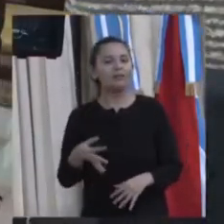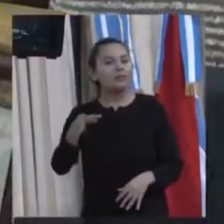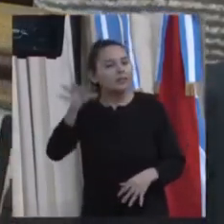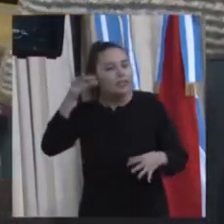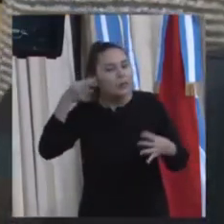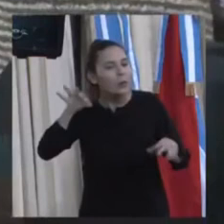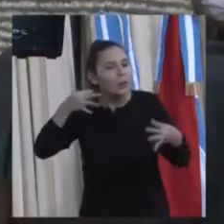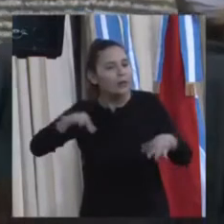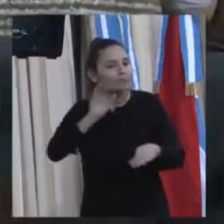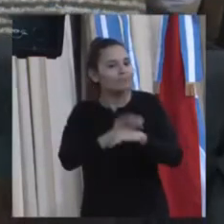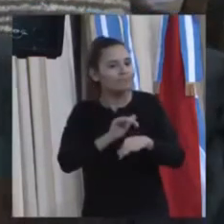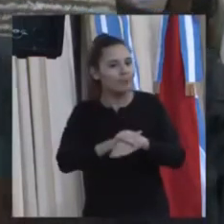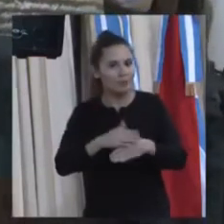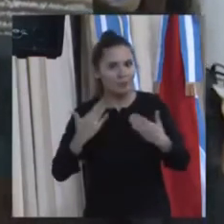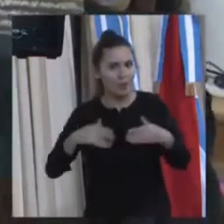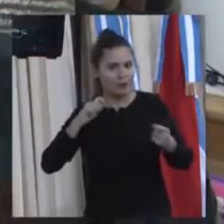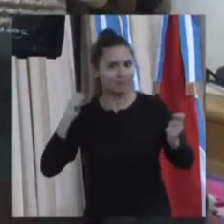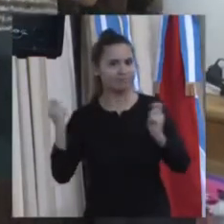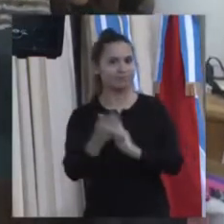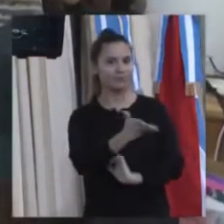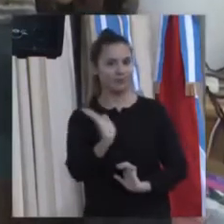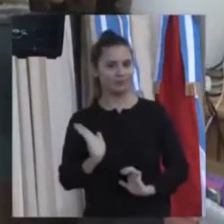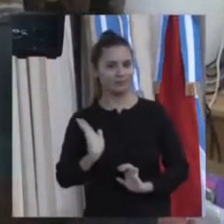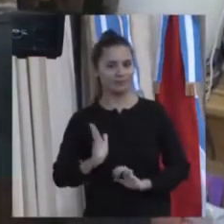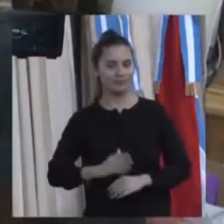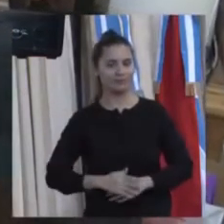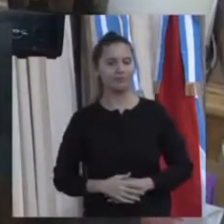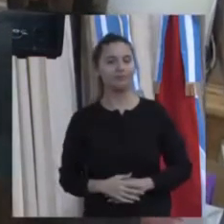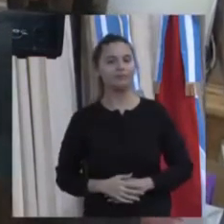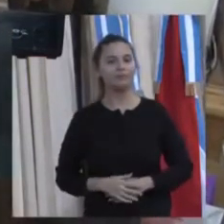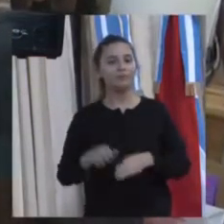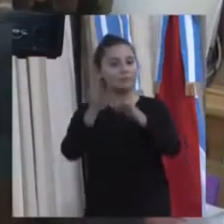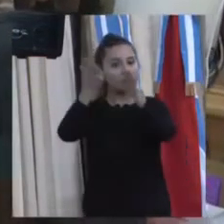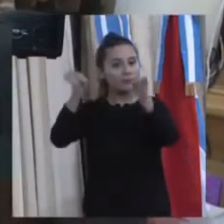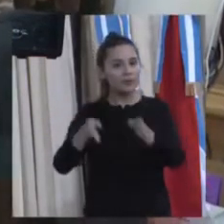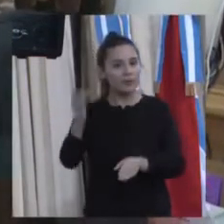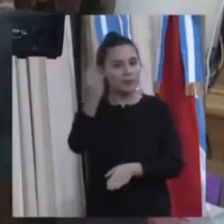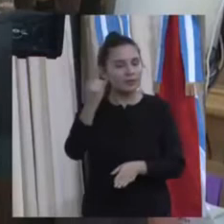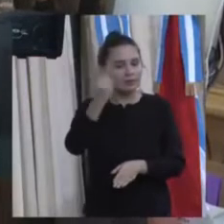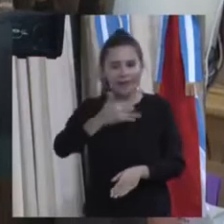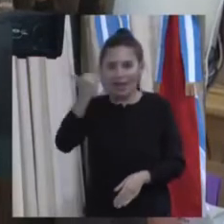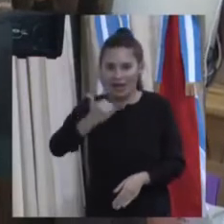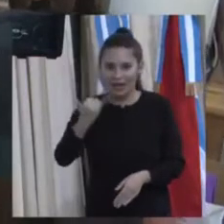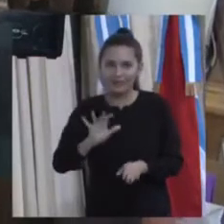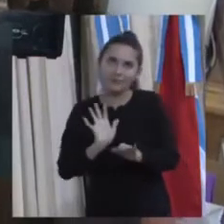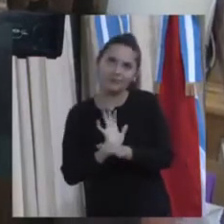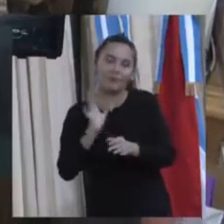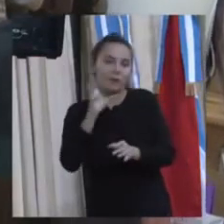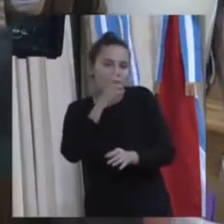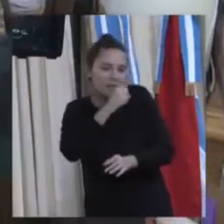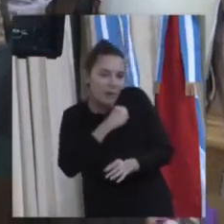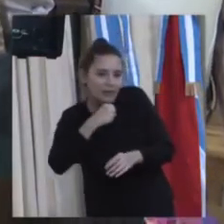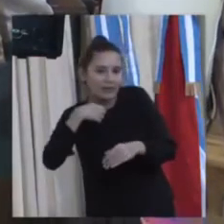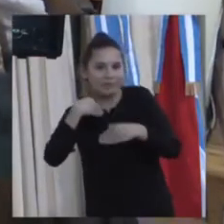gran responsable de operativizar el cambio social. En la universidad está el secreto de la futura transformación,